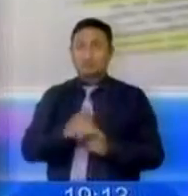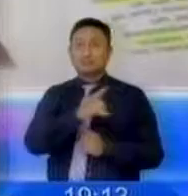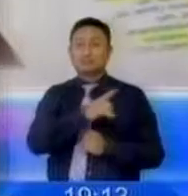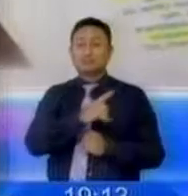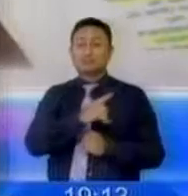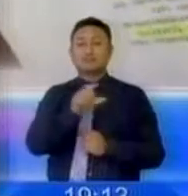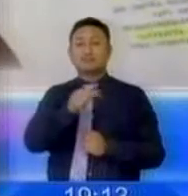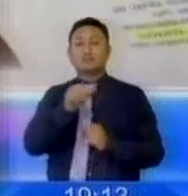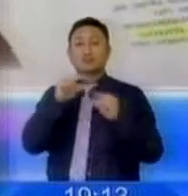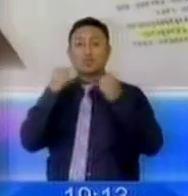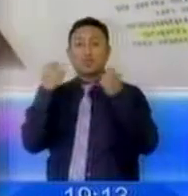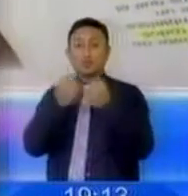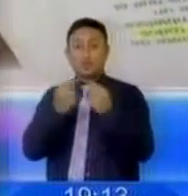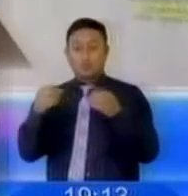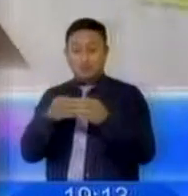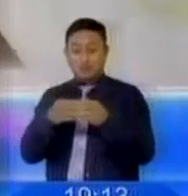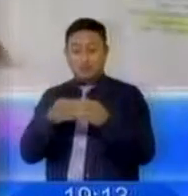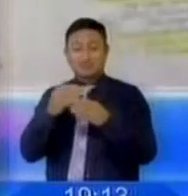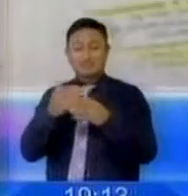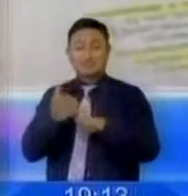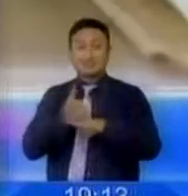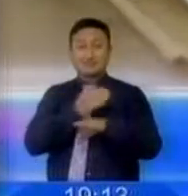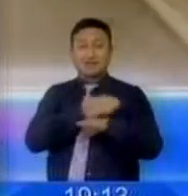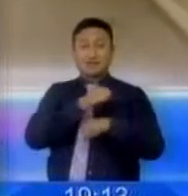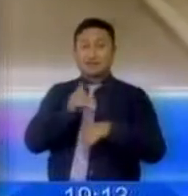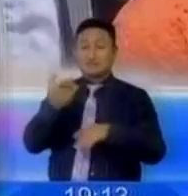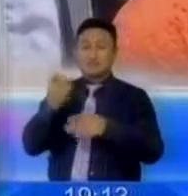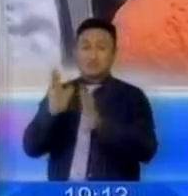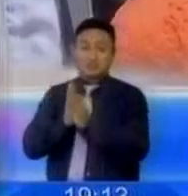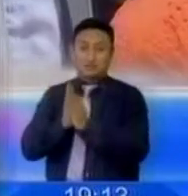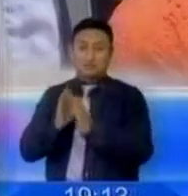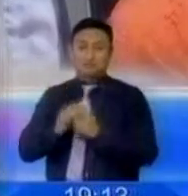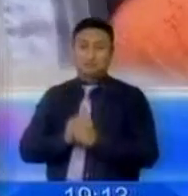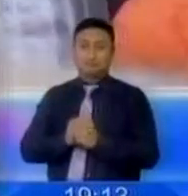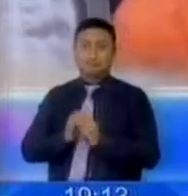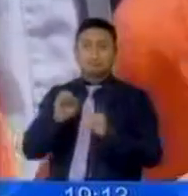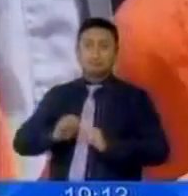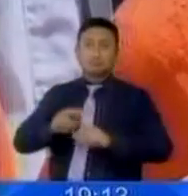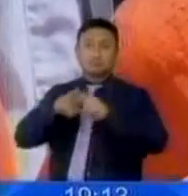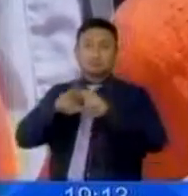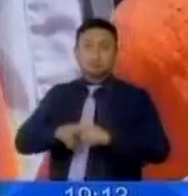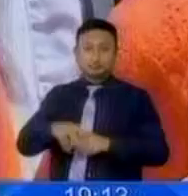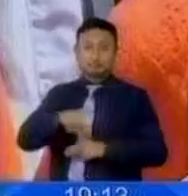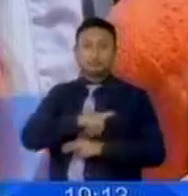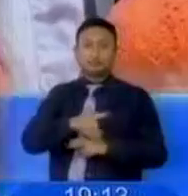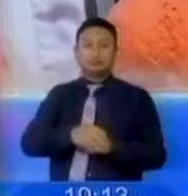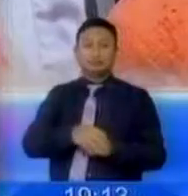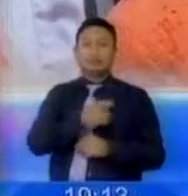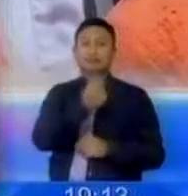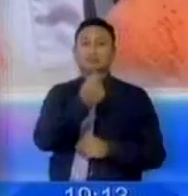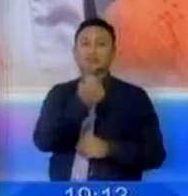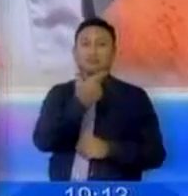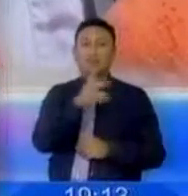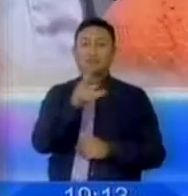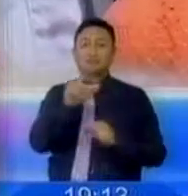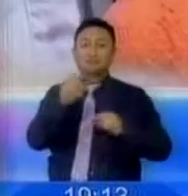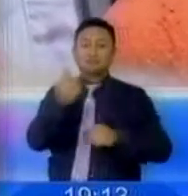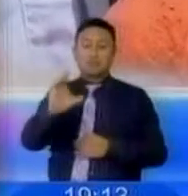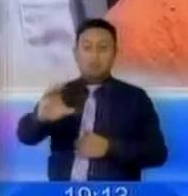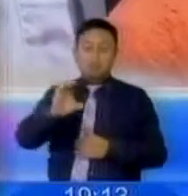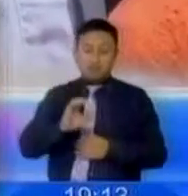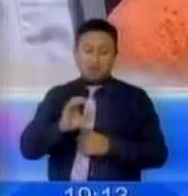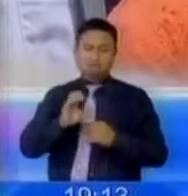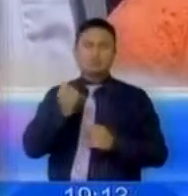supuesta facción que presentó las quejas en contra de esta directiva. Para que se revisen los fondos que fueron recibidos por el